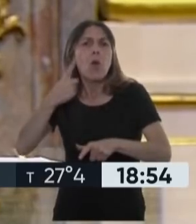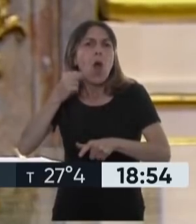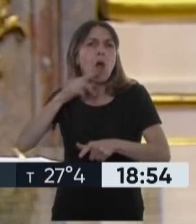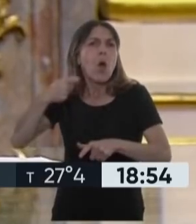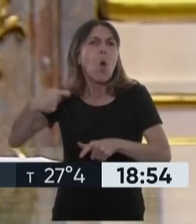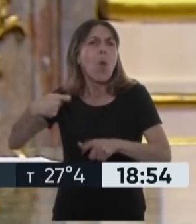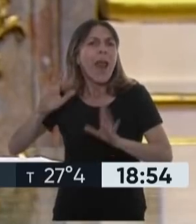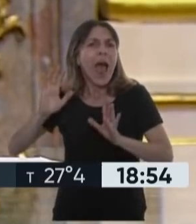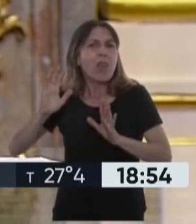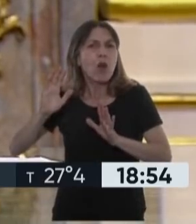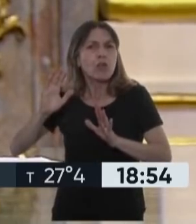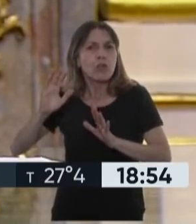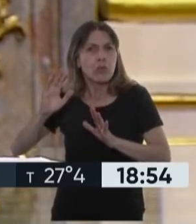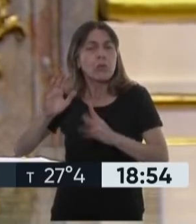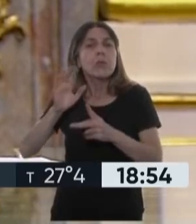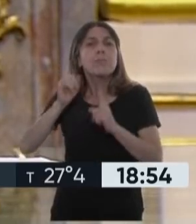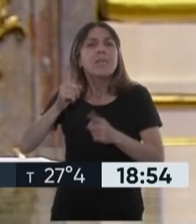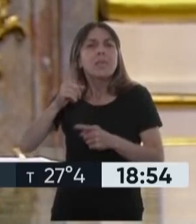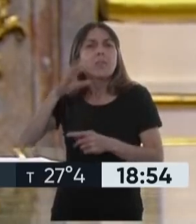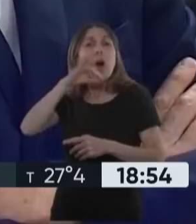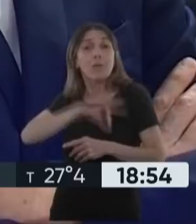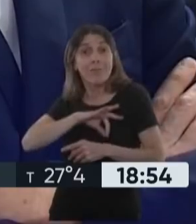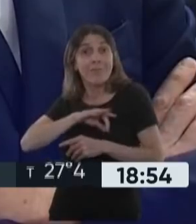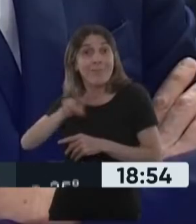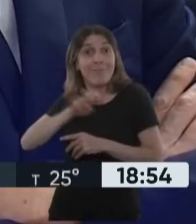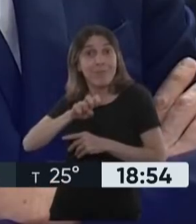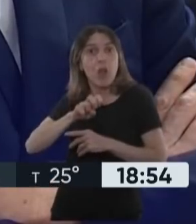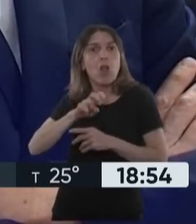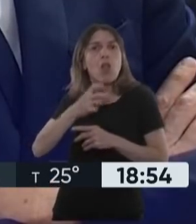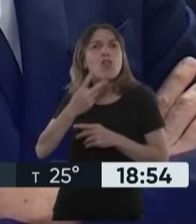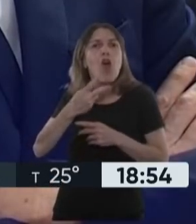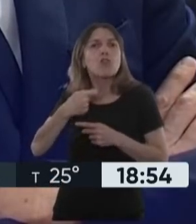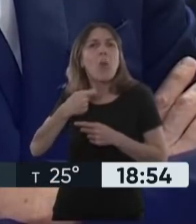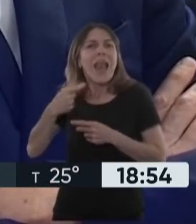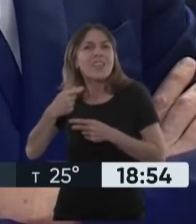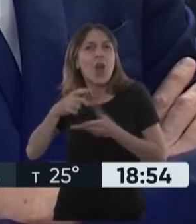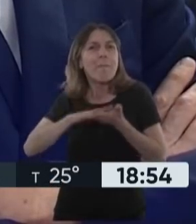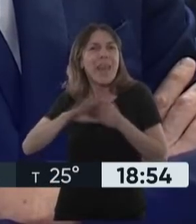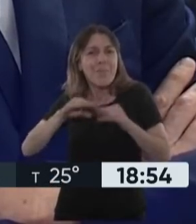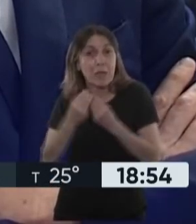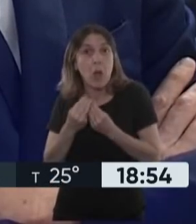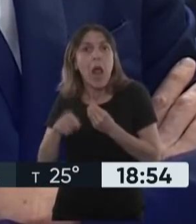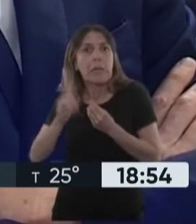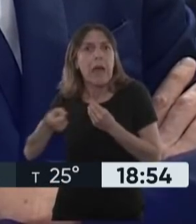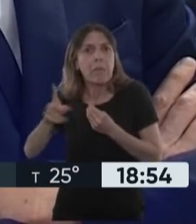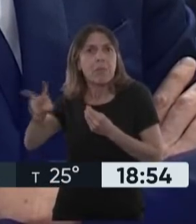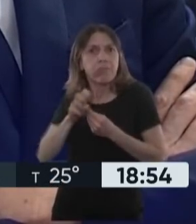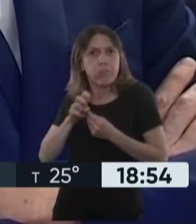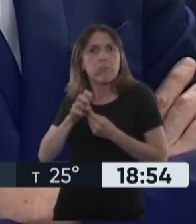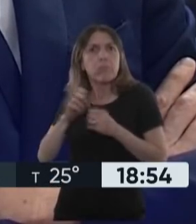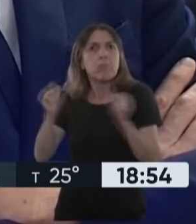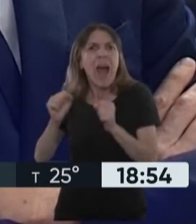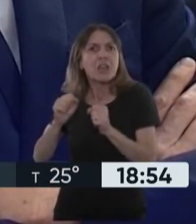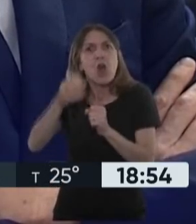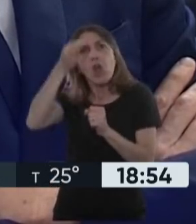que perciban hasta 2 jubilaciones mínimas también recibirán en el mes de mayo un refuerzo de ingresos de un monto